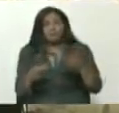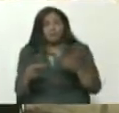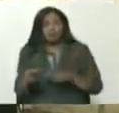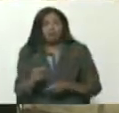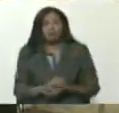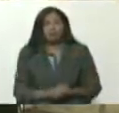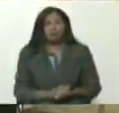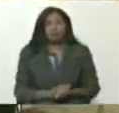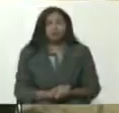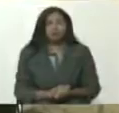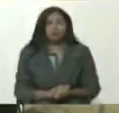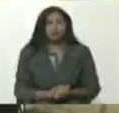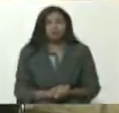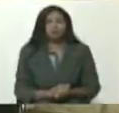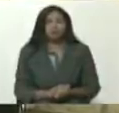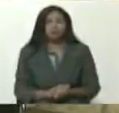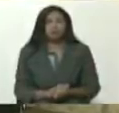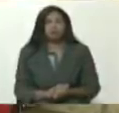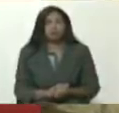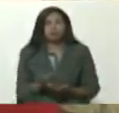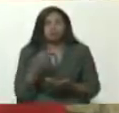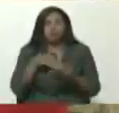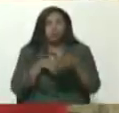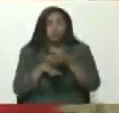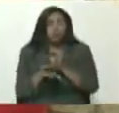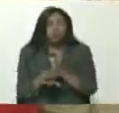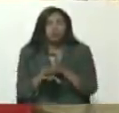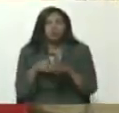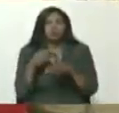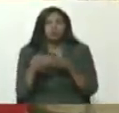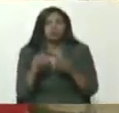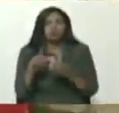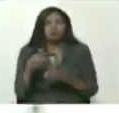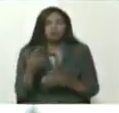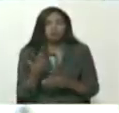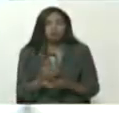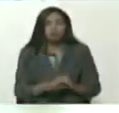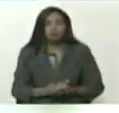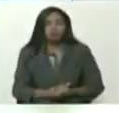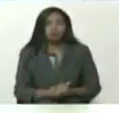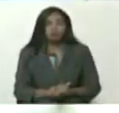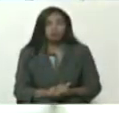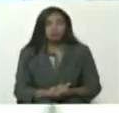una sección, que hace el doblado. Ya te ve cuando sale de aquí.